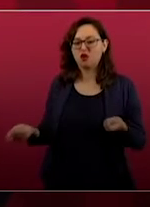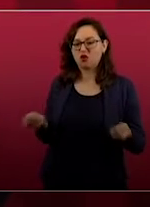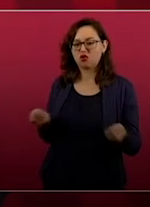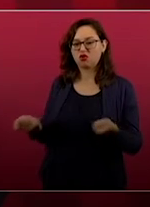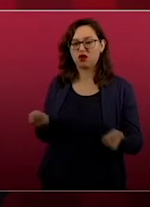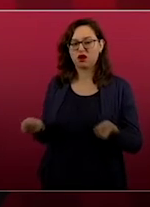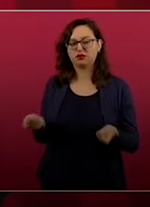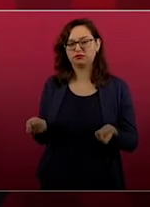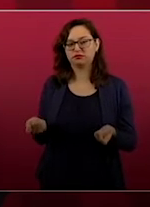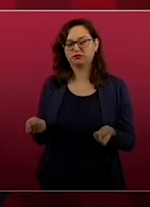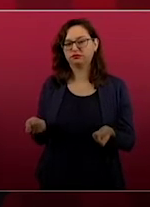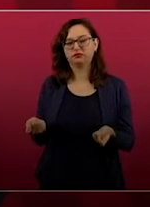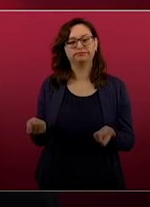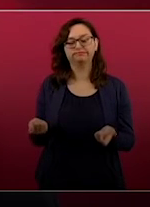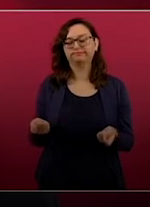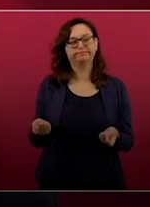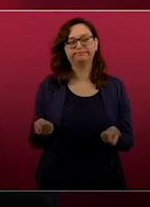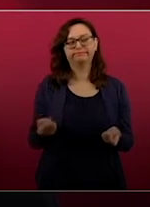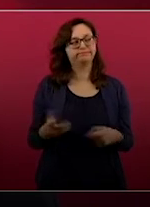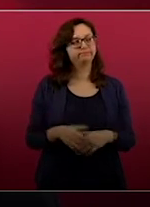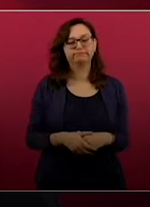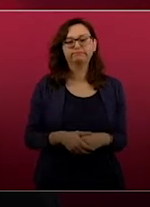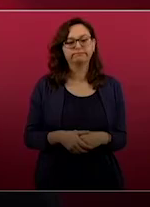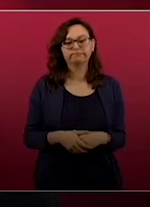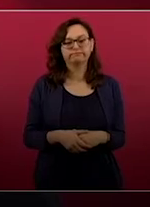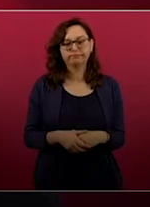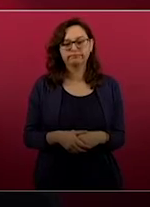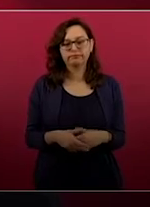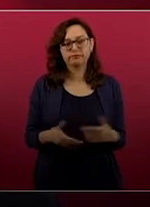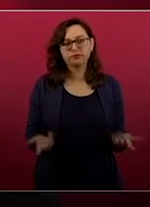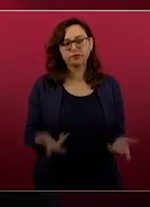sin razón alguna.